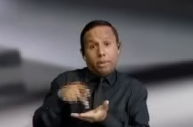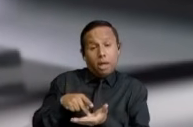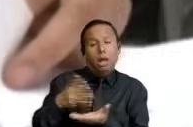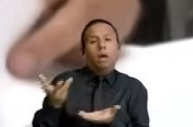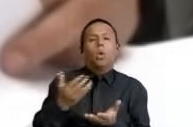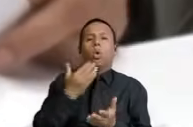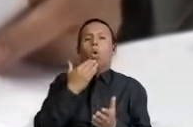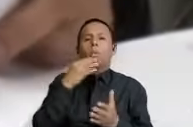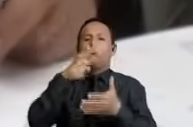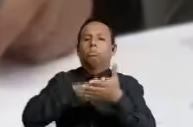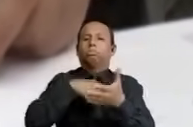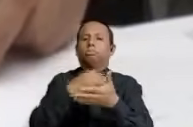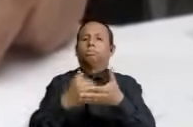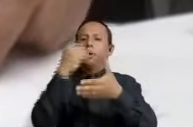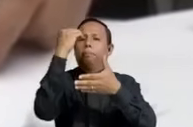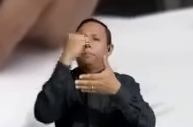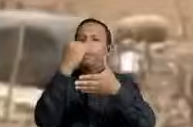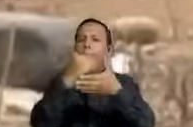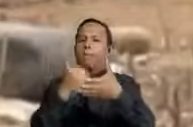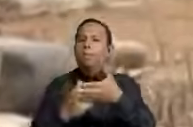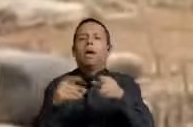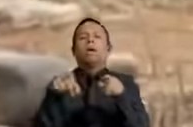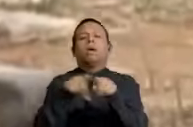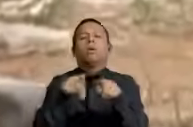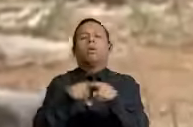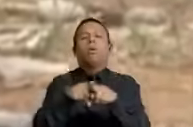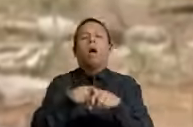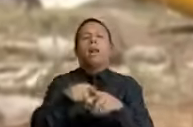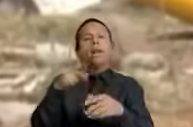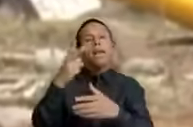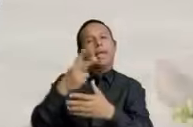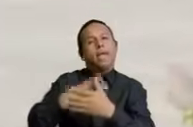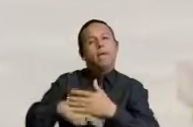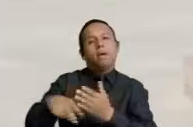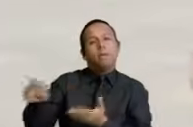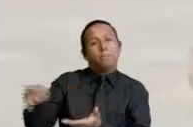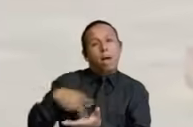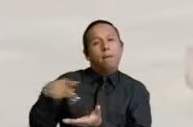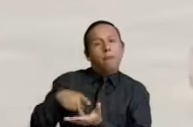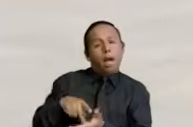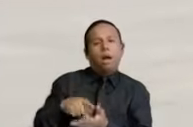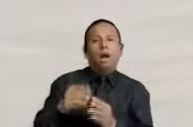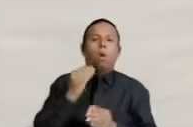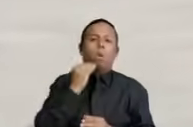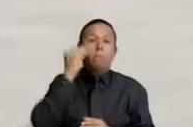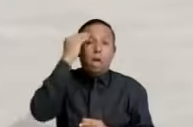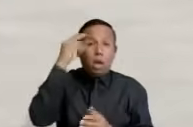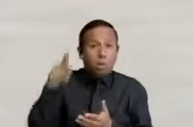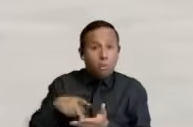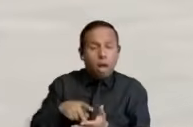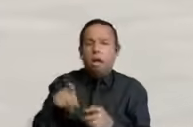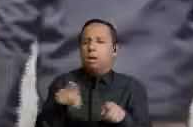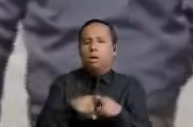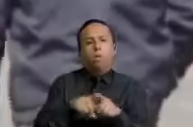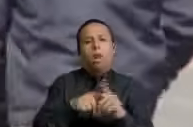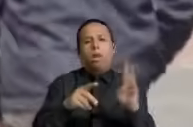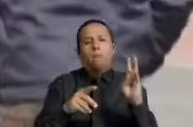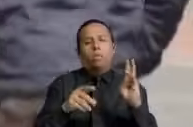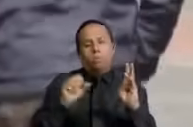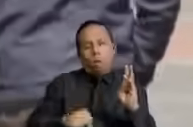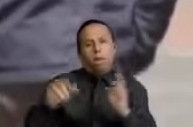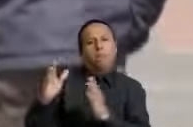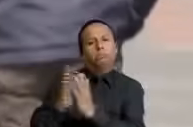tabla y rigen las mismas condiciones que la pensión para hijos y adultos mayores informó